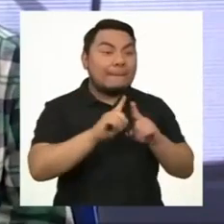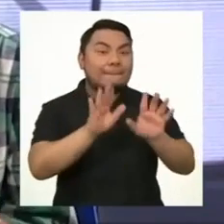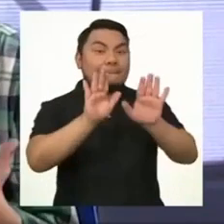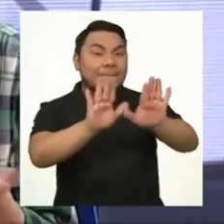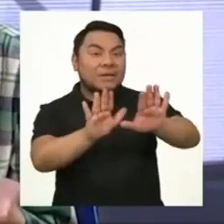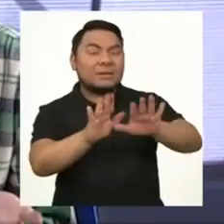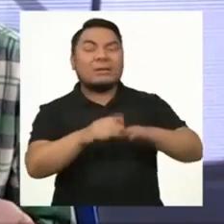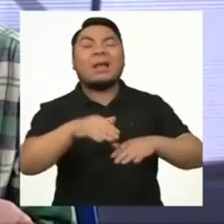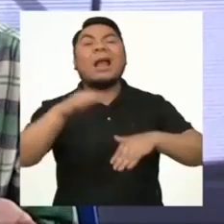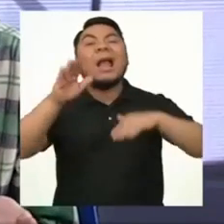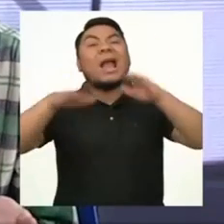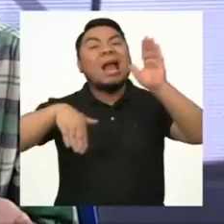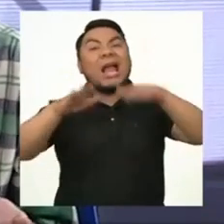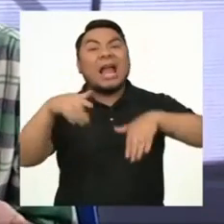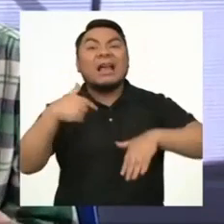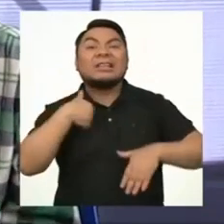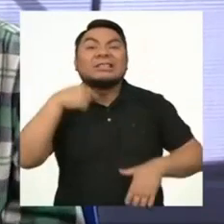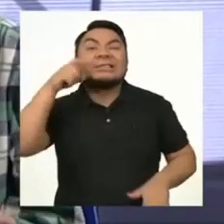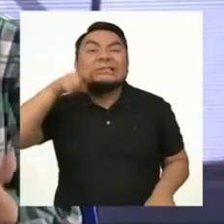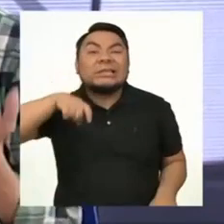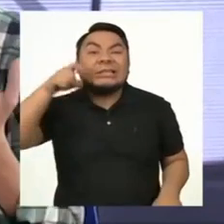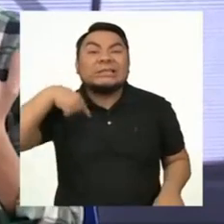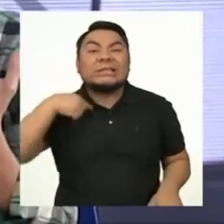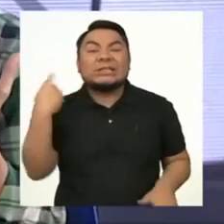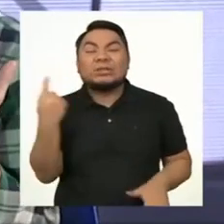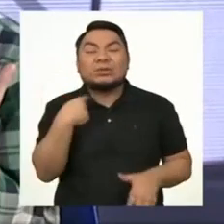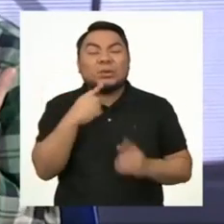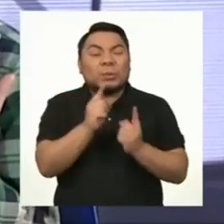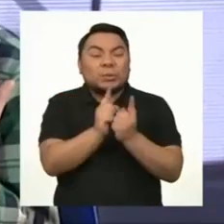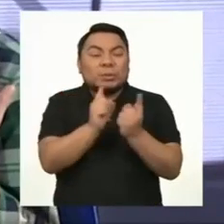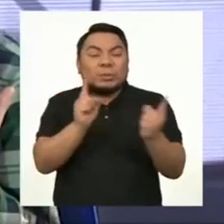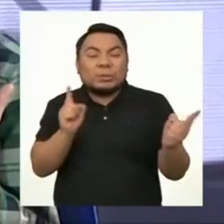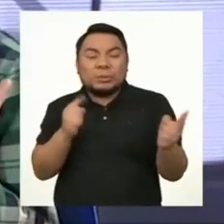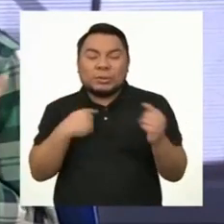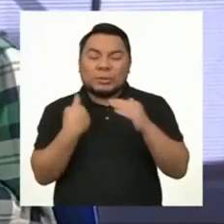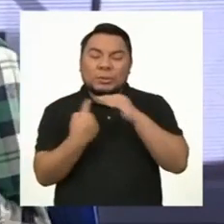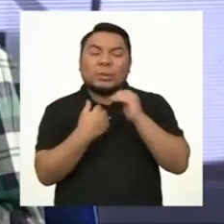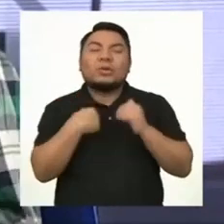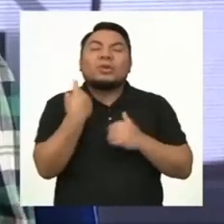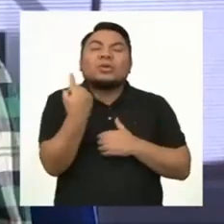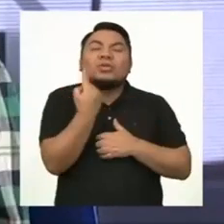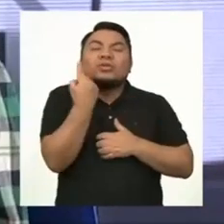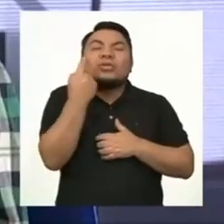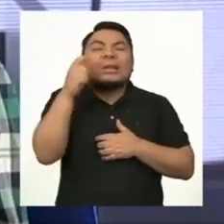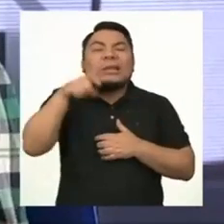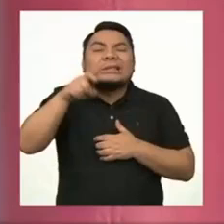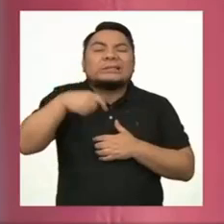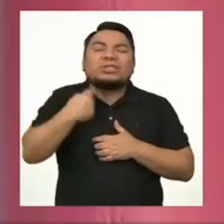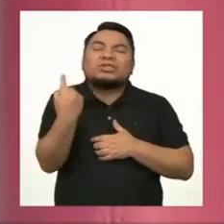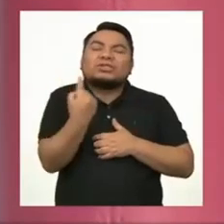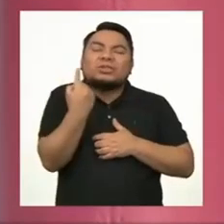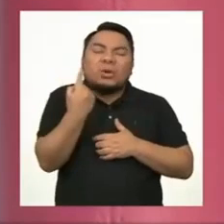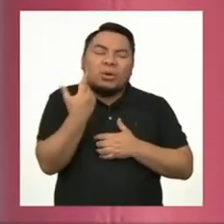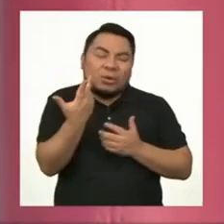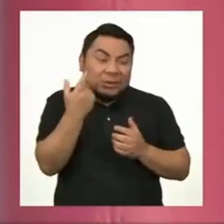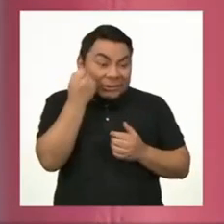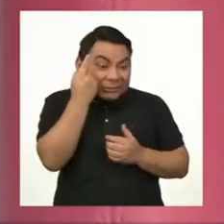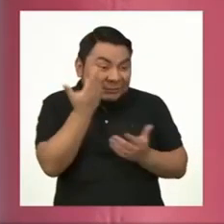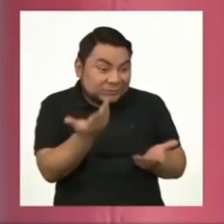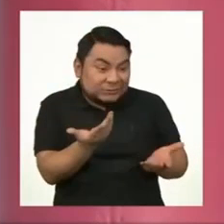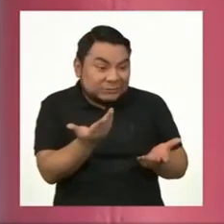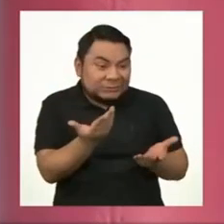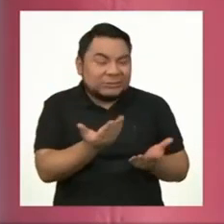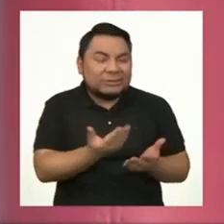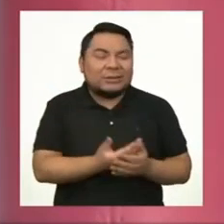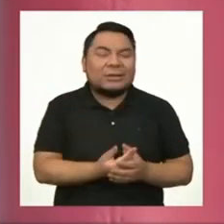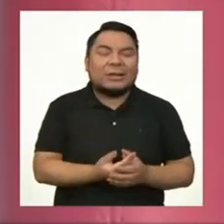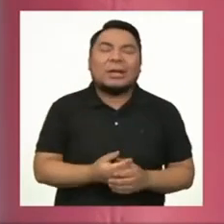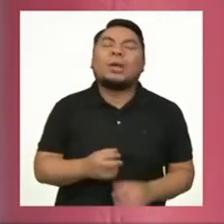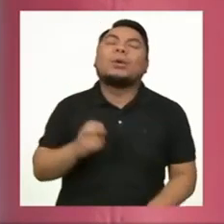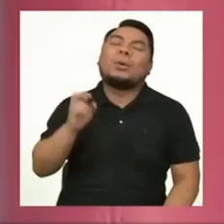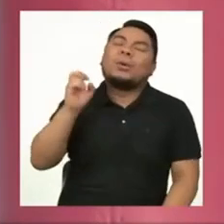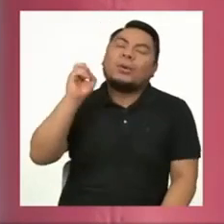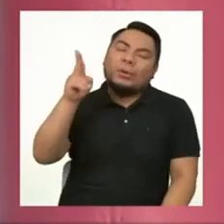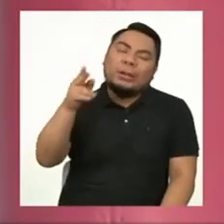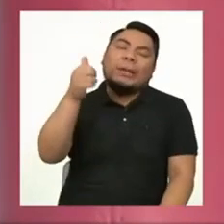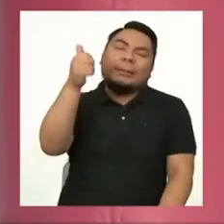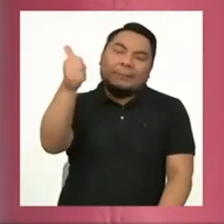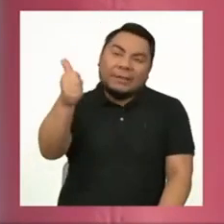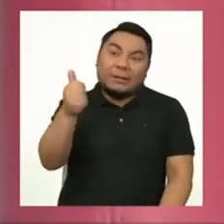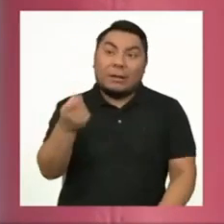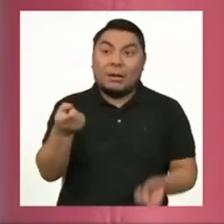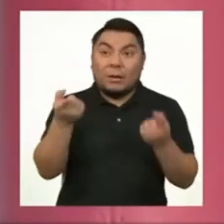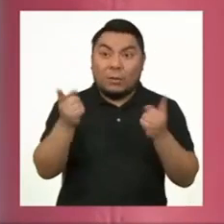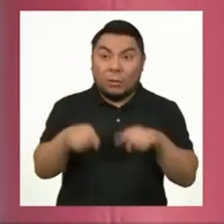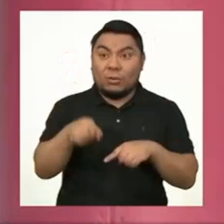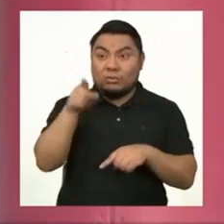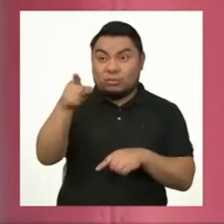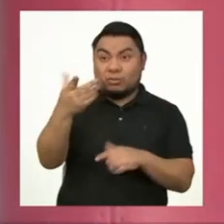a ratos también necesito un espacio para estar solo, ¿me entiendes? Está bien. Cuando